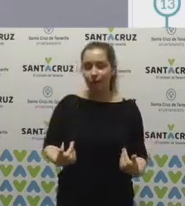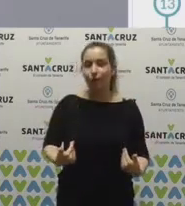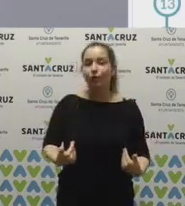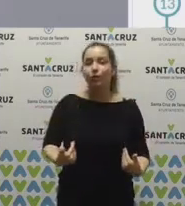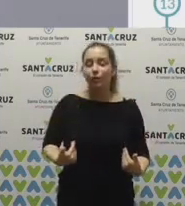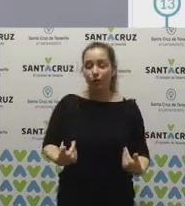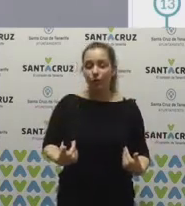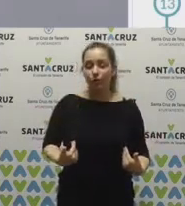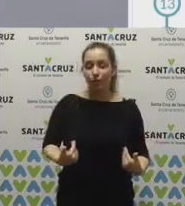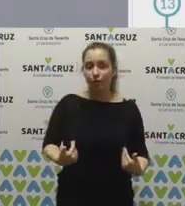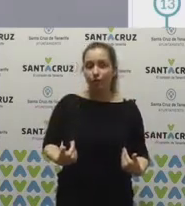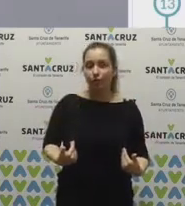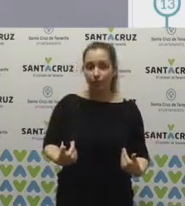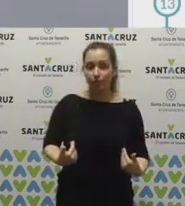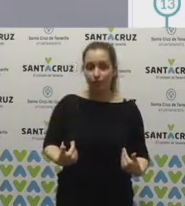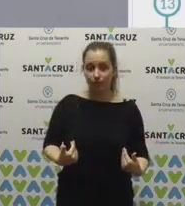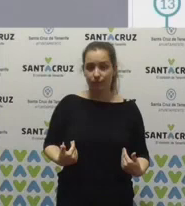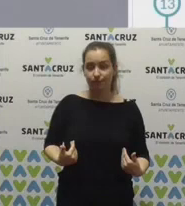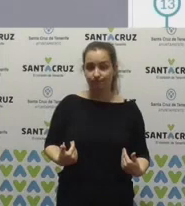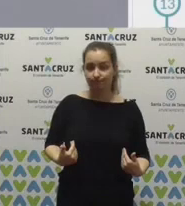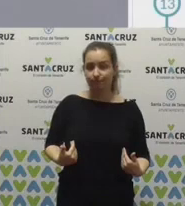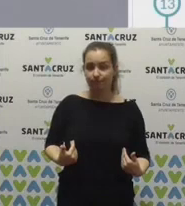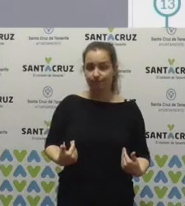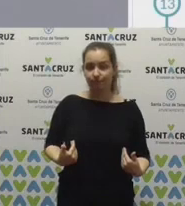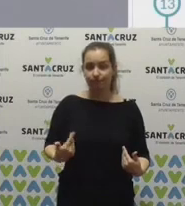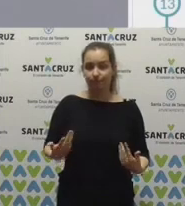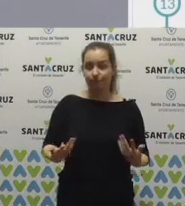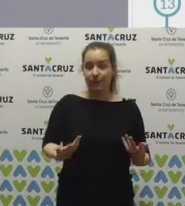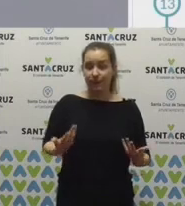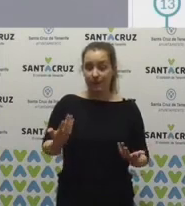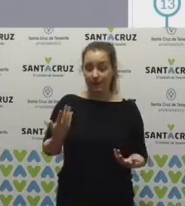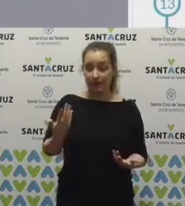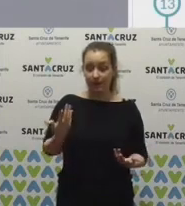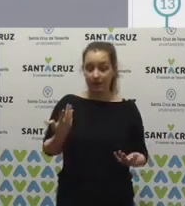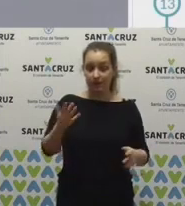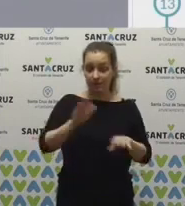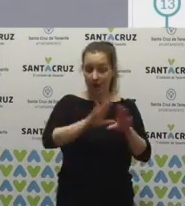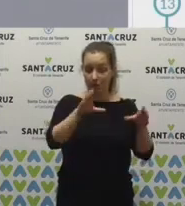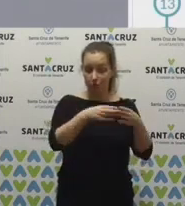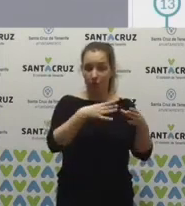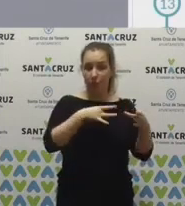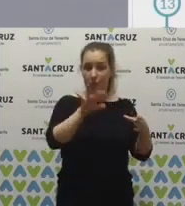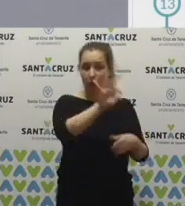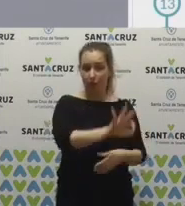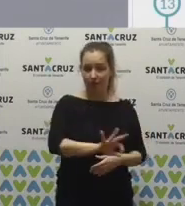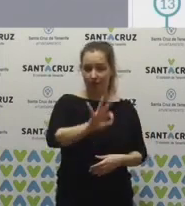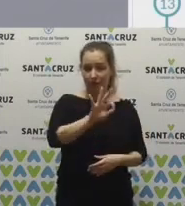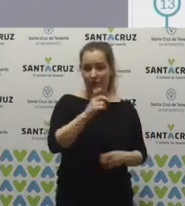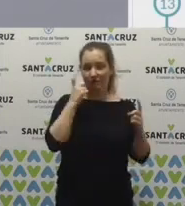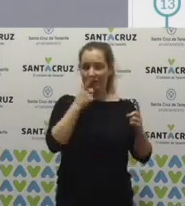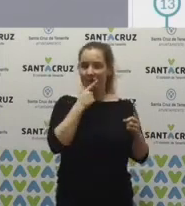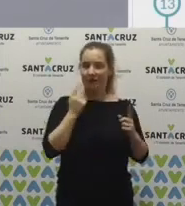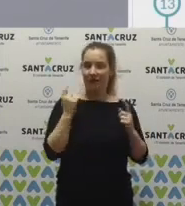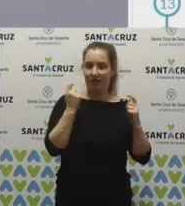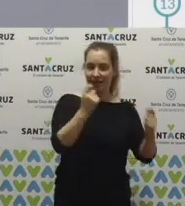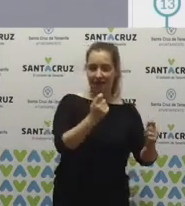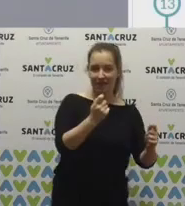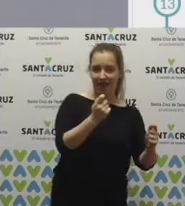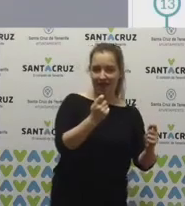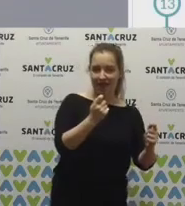incluso facilitarles a podemos que de vez en cuando ahora del grupo de la oposición